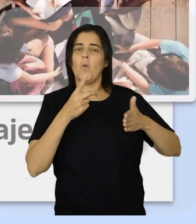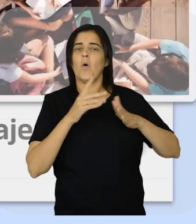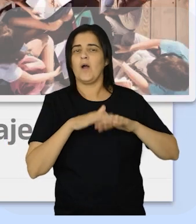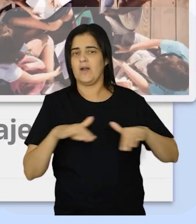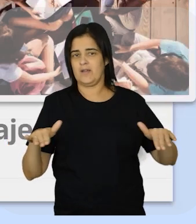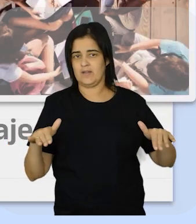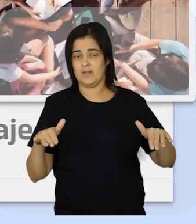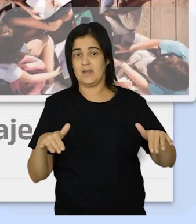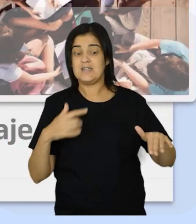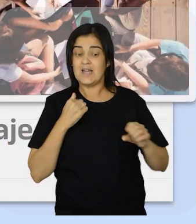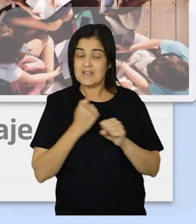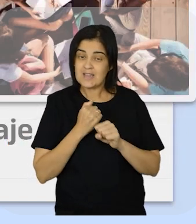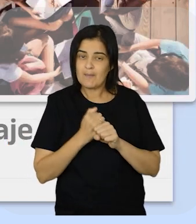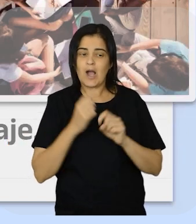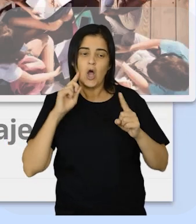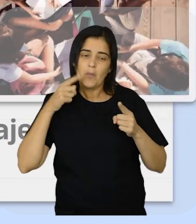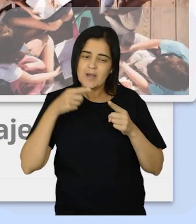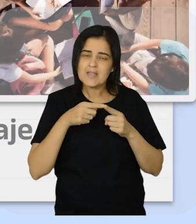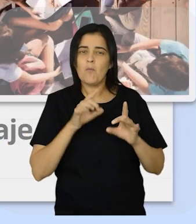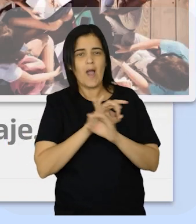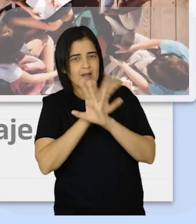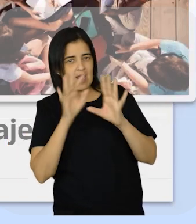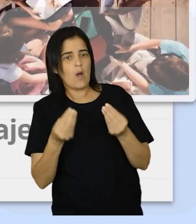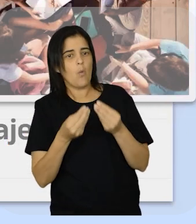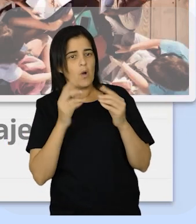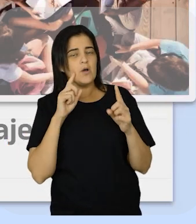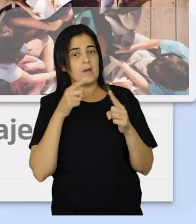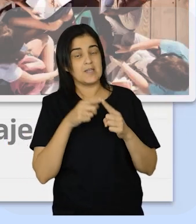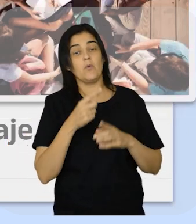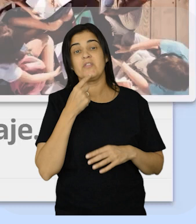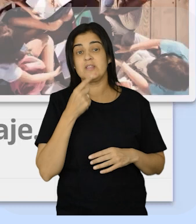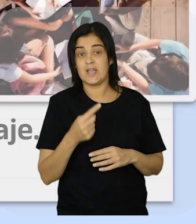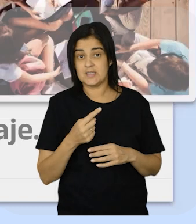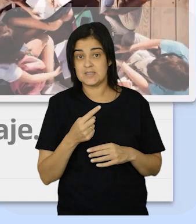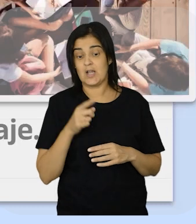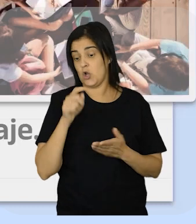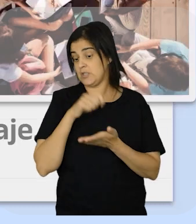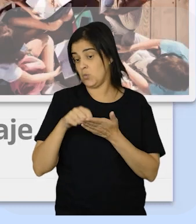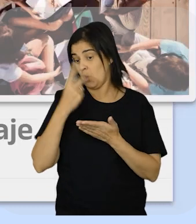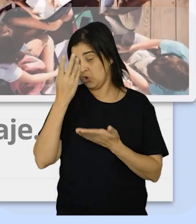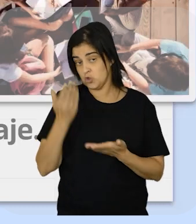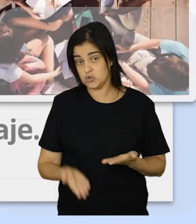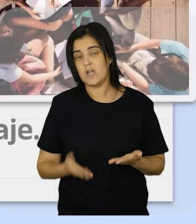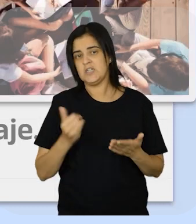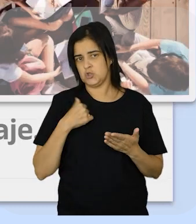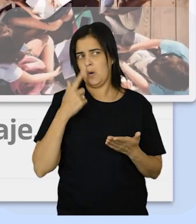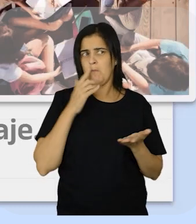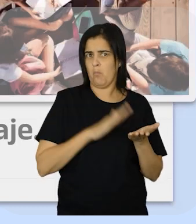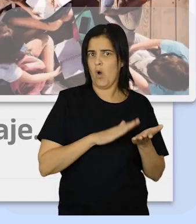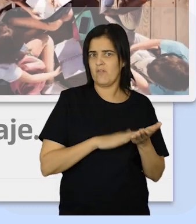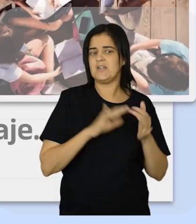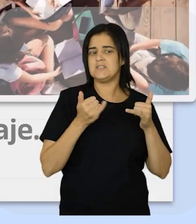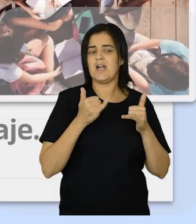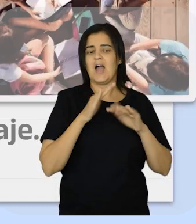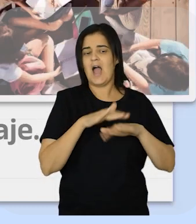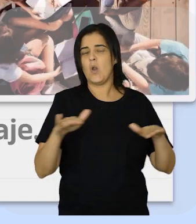uno trabaja y explicita los objetivos con los alumnos, dicen estos autores, y yo lo he probado con mis alumnos